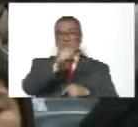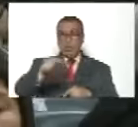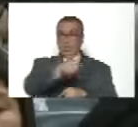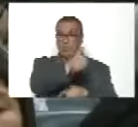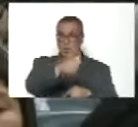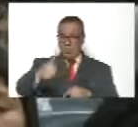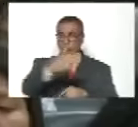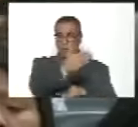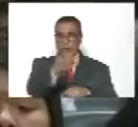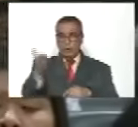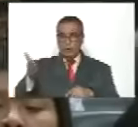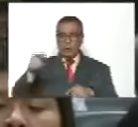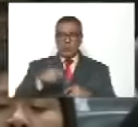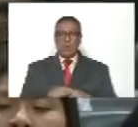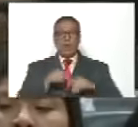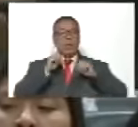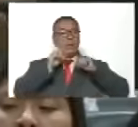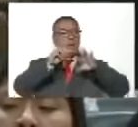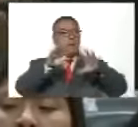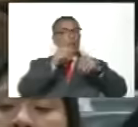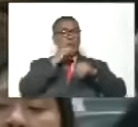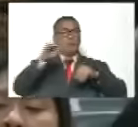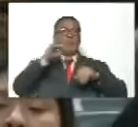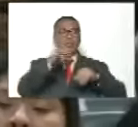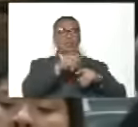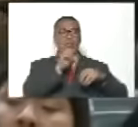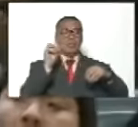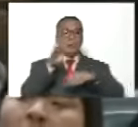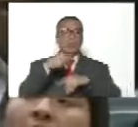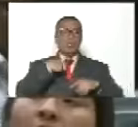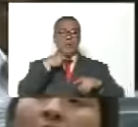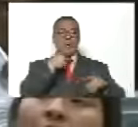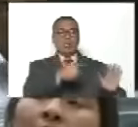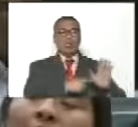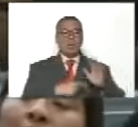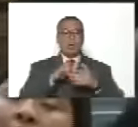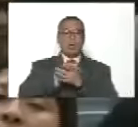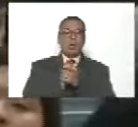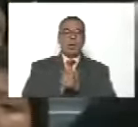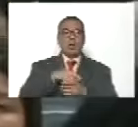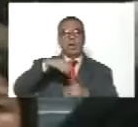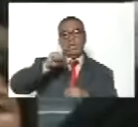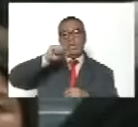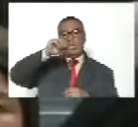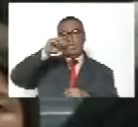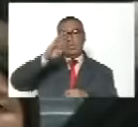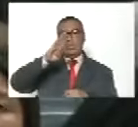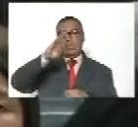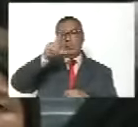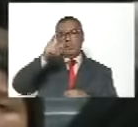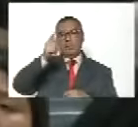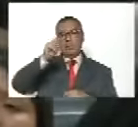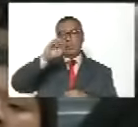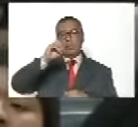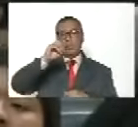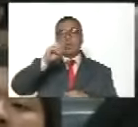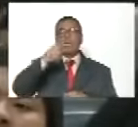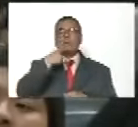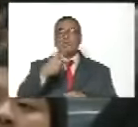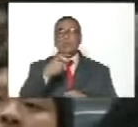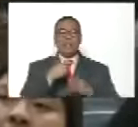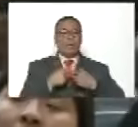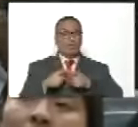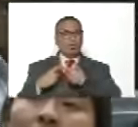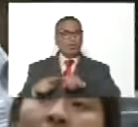uno de ustedes lance mensajes o lance misiles, como dice el compañero Alberto Alvarado, a todos